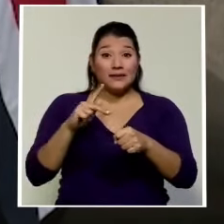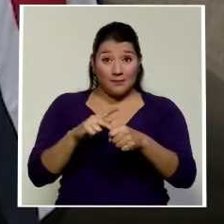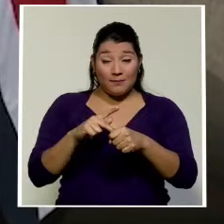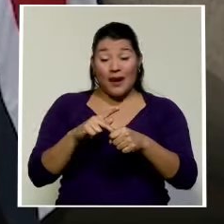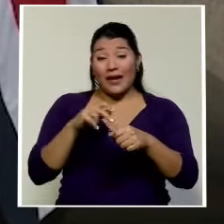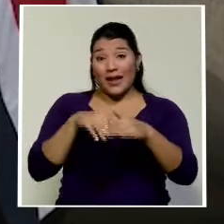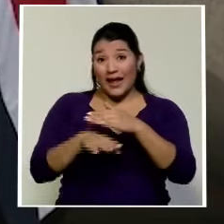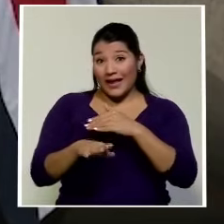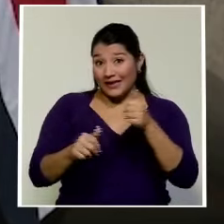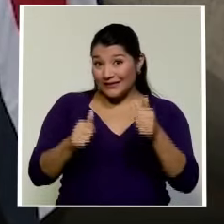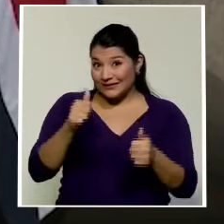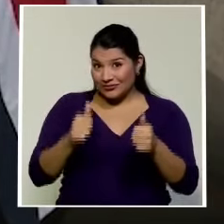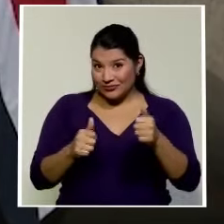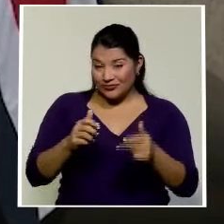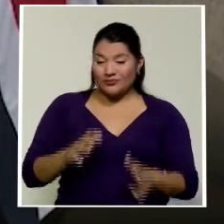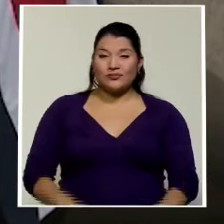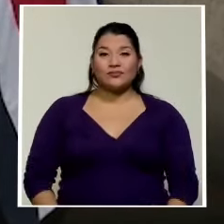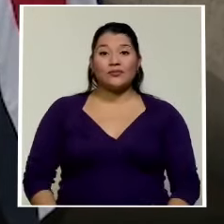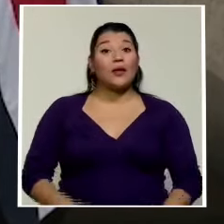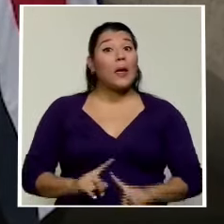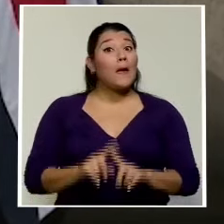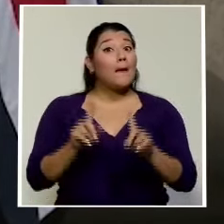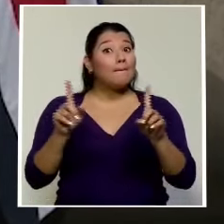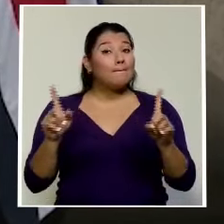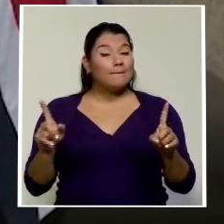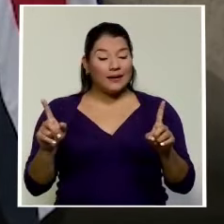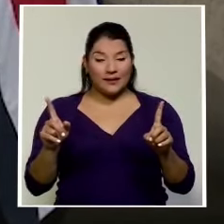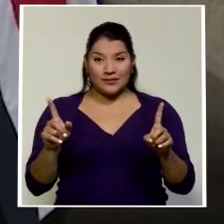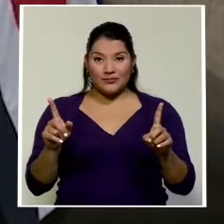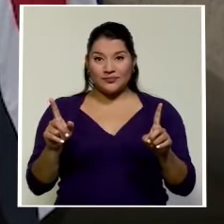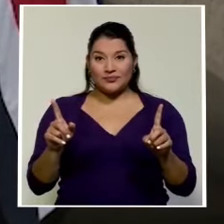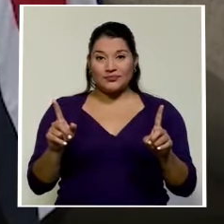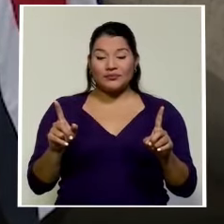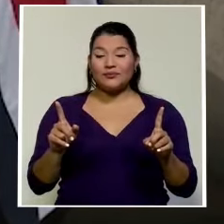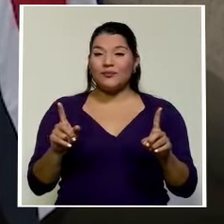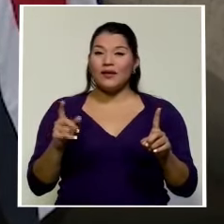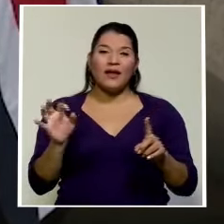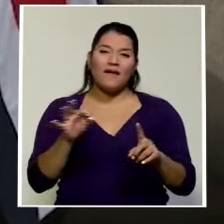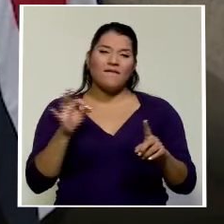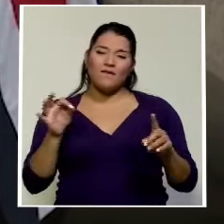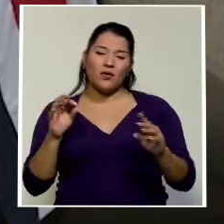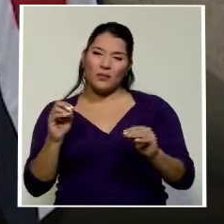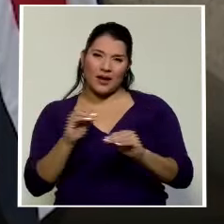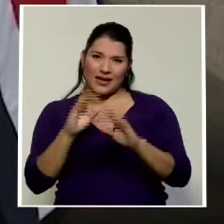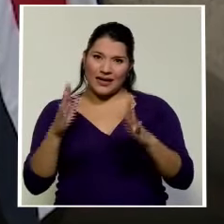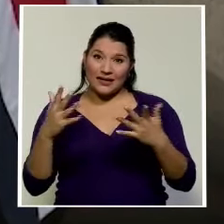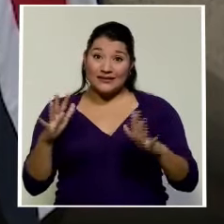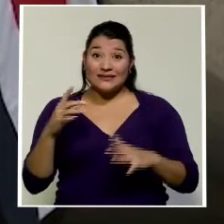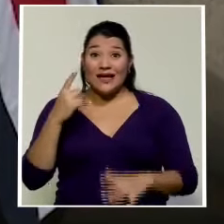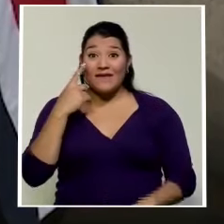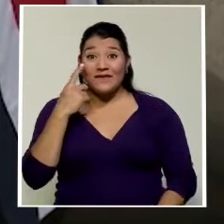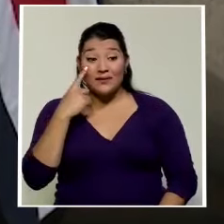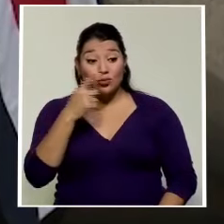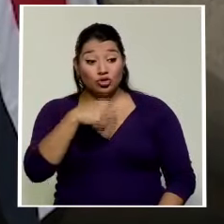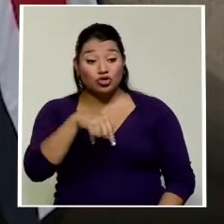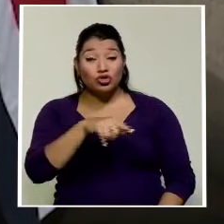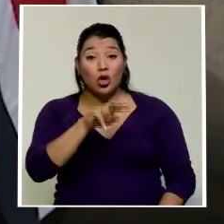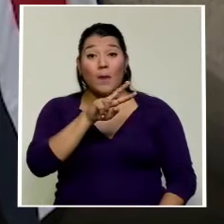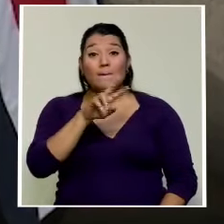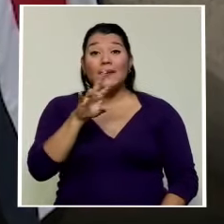esta contienda electoral. Pero más allá de esto, evidentemente se ha dado a conocer de que son 27